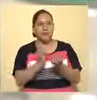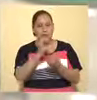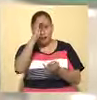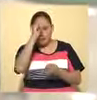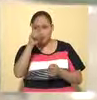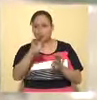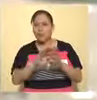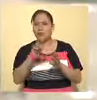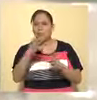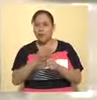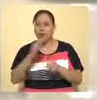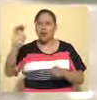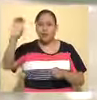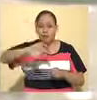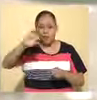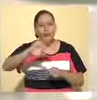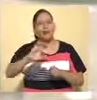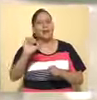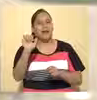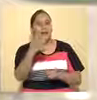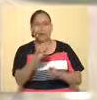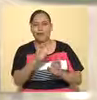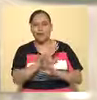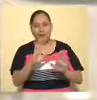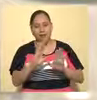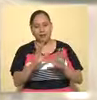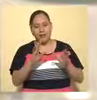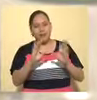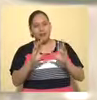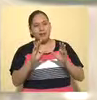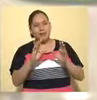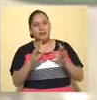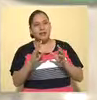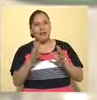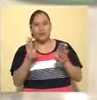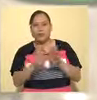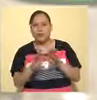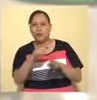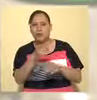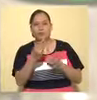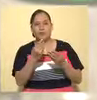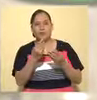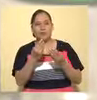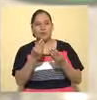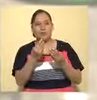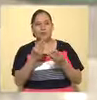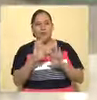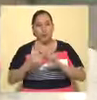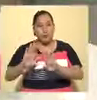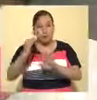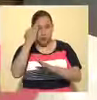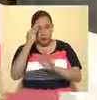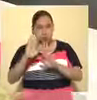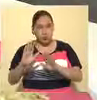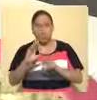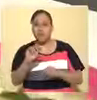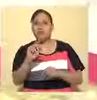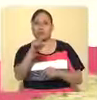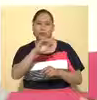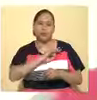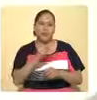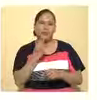si tienen algún cereal en su casa que ya lo tengan, que no tenga, digamos, varios días ya, ajá, lo